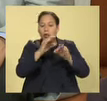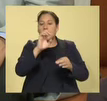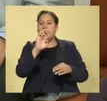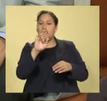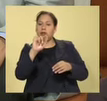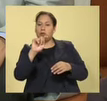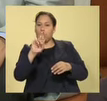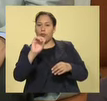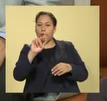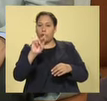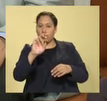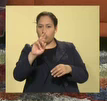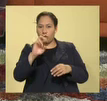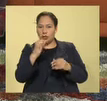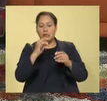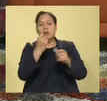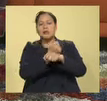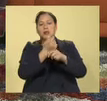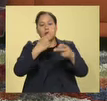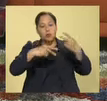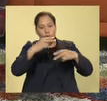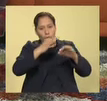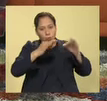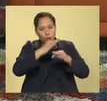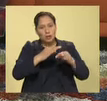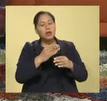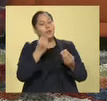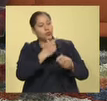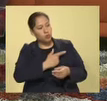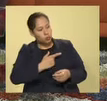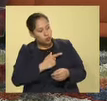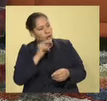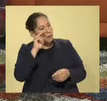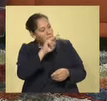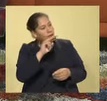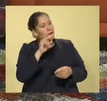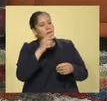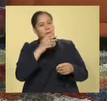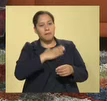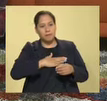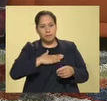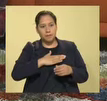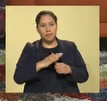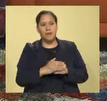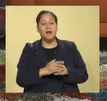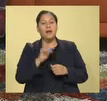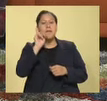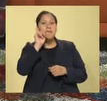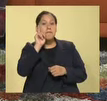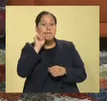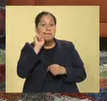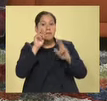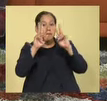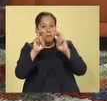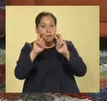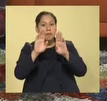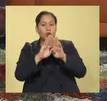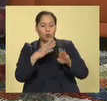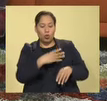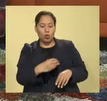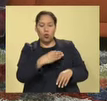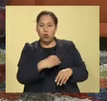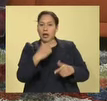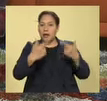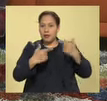cosas. Por supuesto, mi doc. Me da mucho gusto. Claro que sí, igualmente siempre verte es un placer. Y mañana, vamos a hablar de lactancia, ¿no?